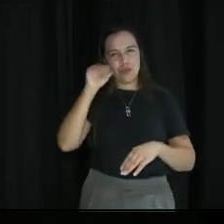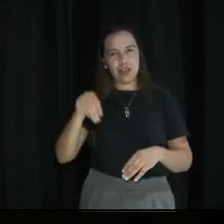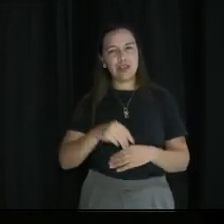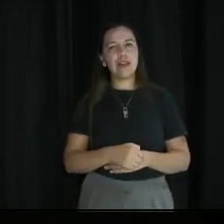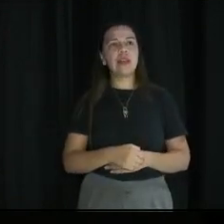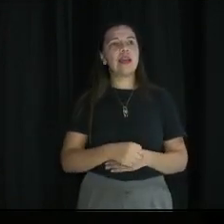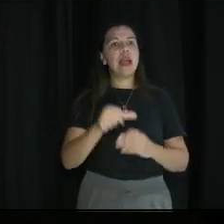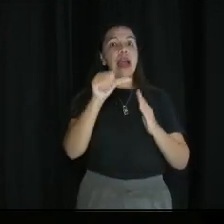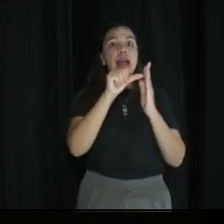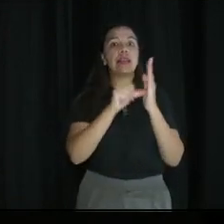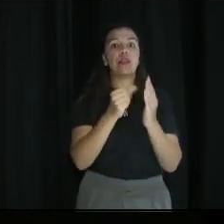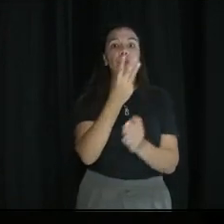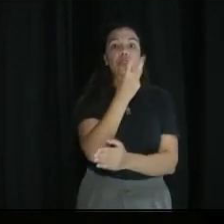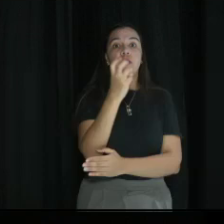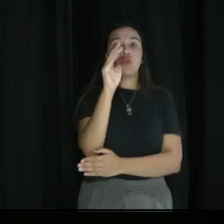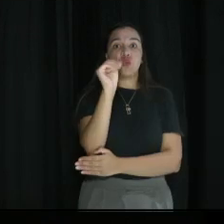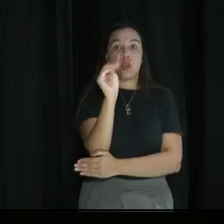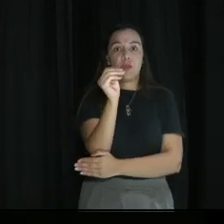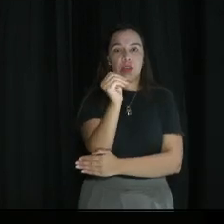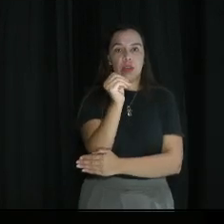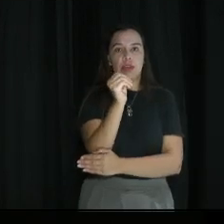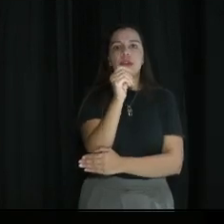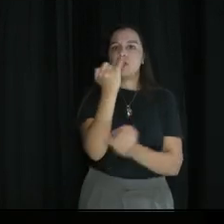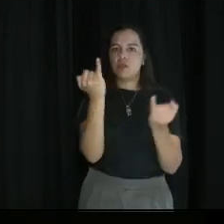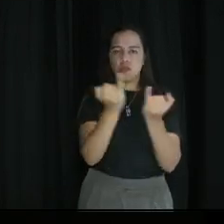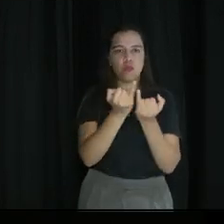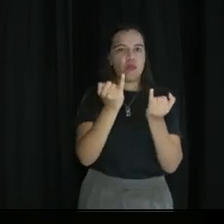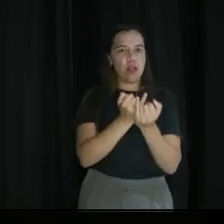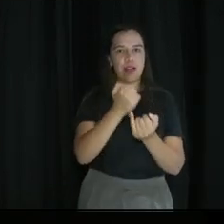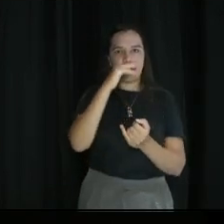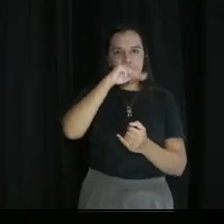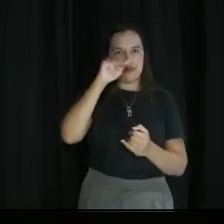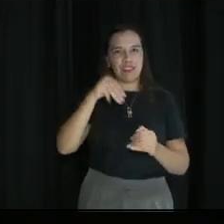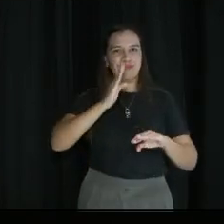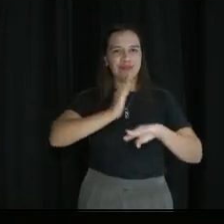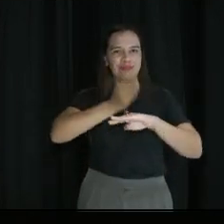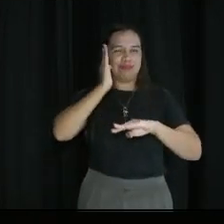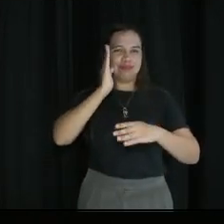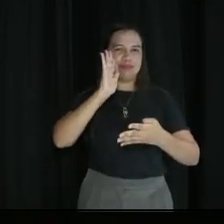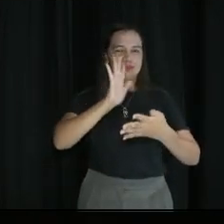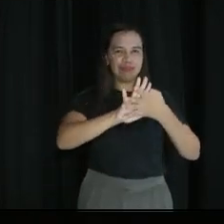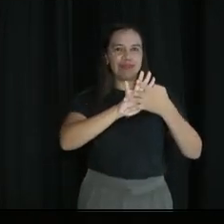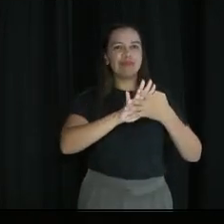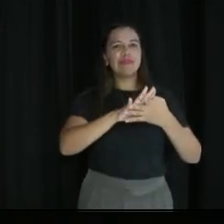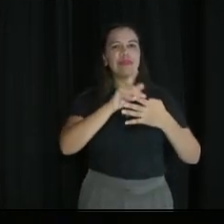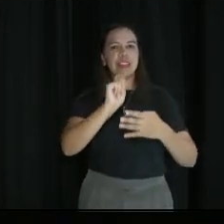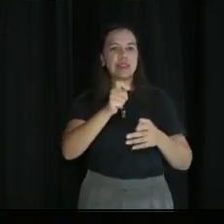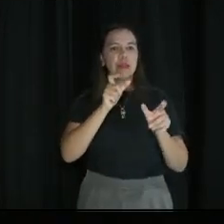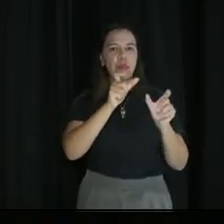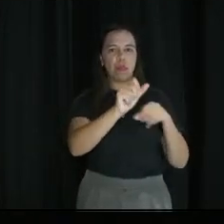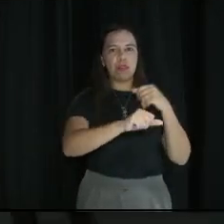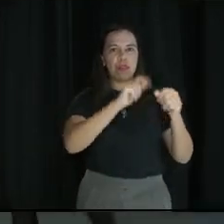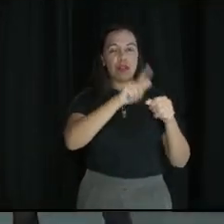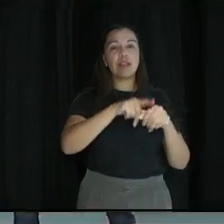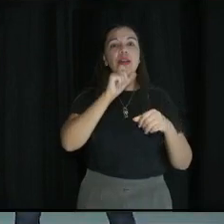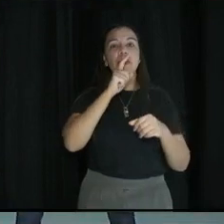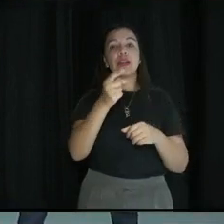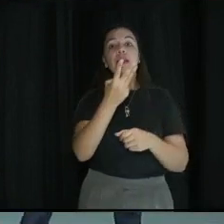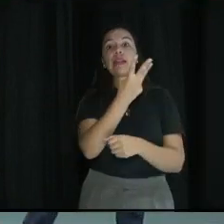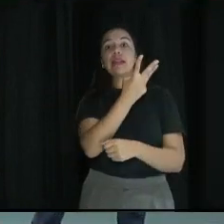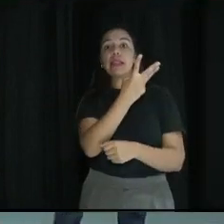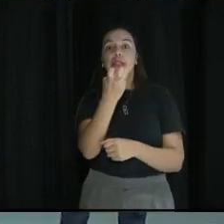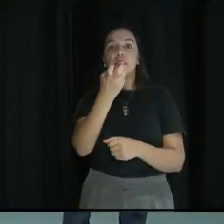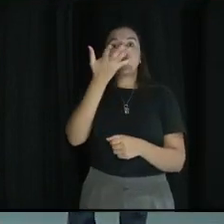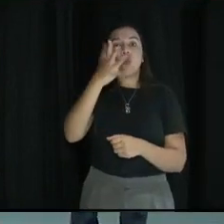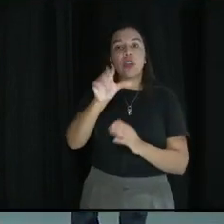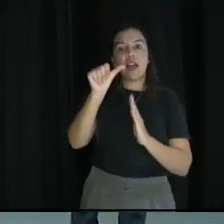artículo 309 del Código Penal del Estado de Michoacán nos habla del diverso delito de crueldad animal y finalmente el 310